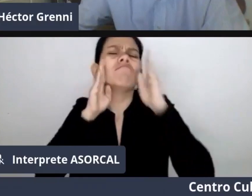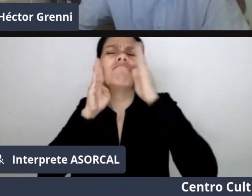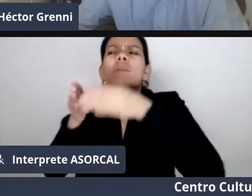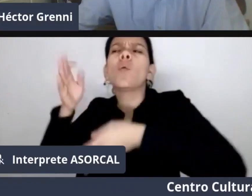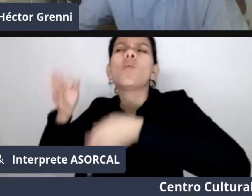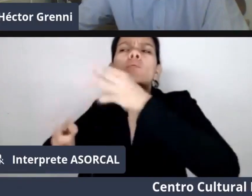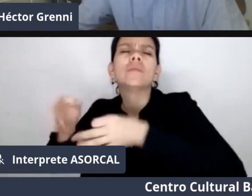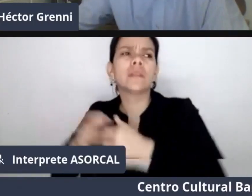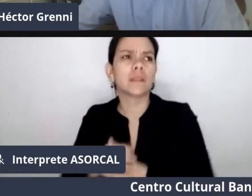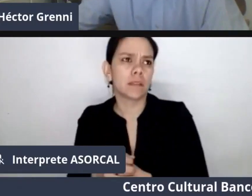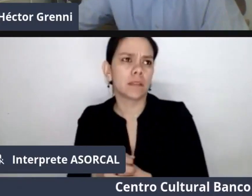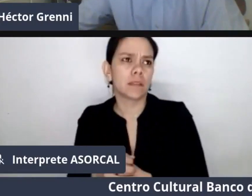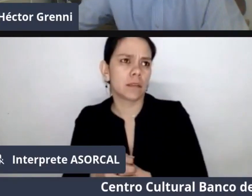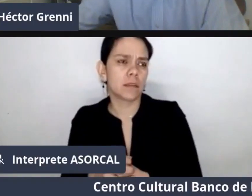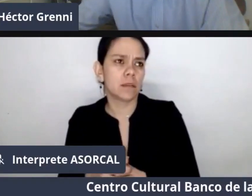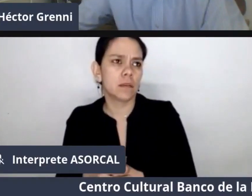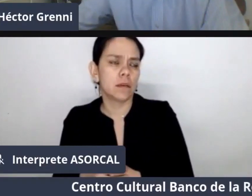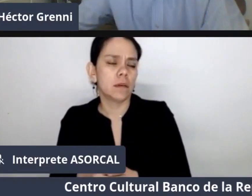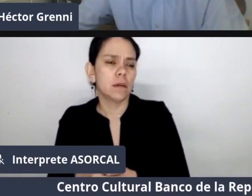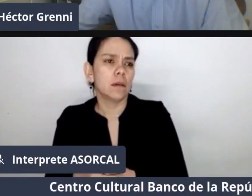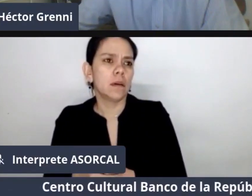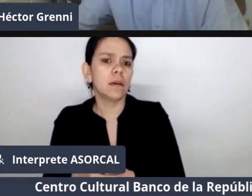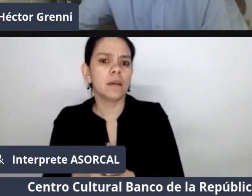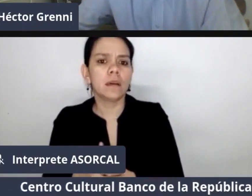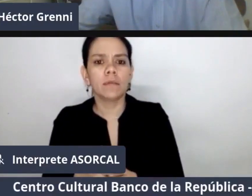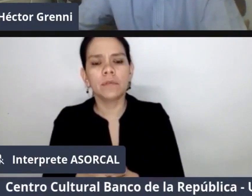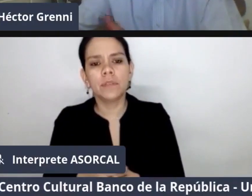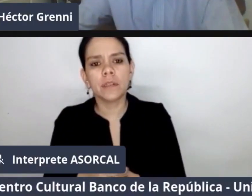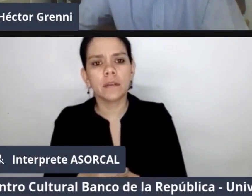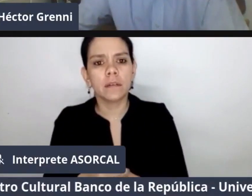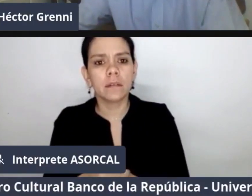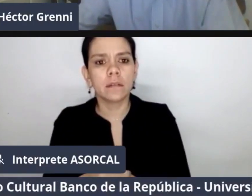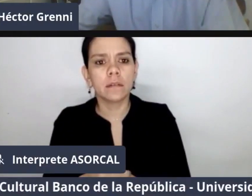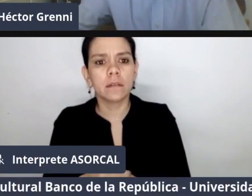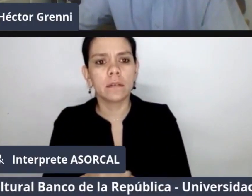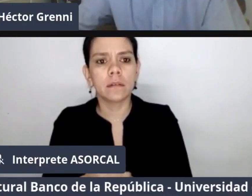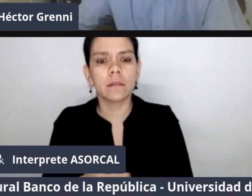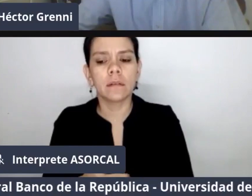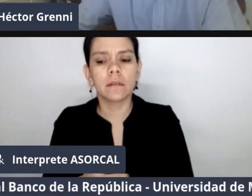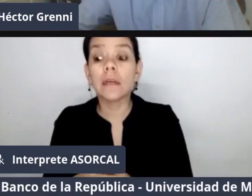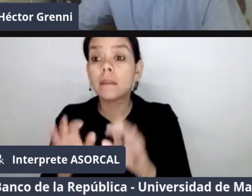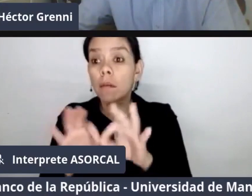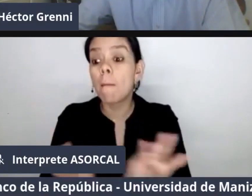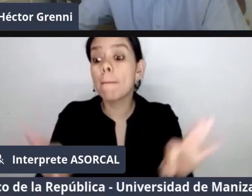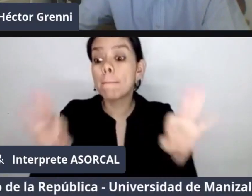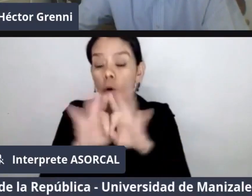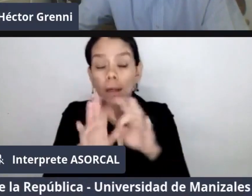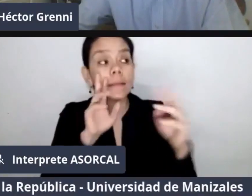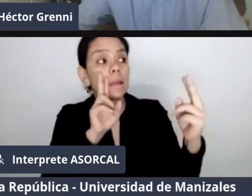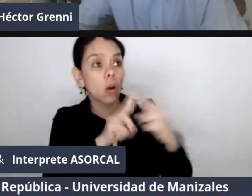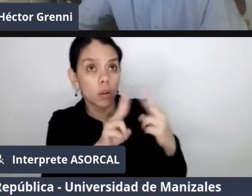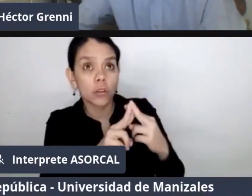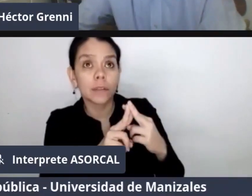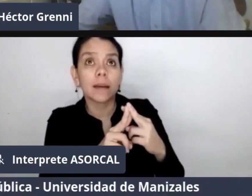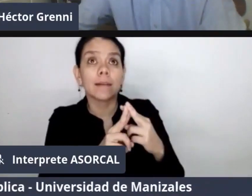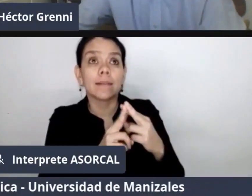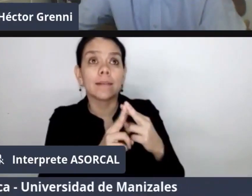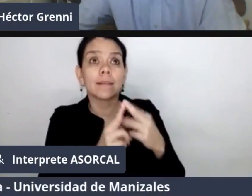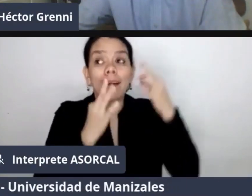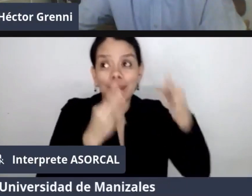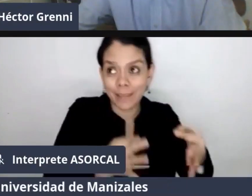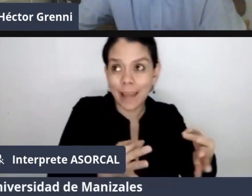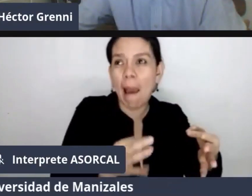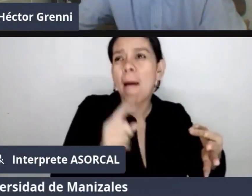olvido. Verdad quiere decir conocimiento de la verdad, pero inmediatamente después el olvido de ella. Todo